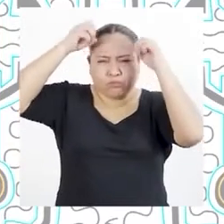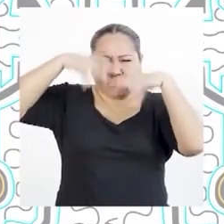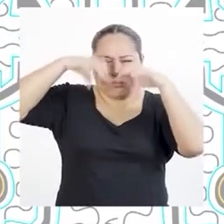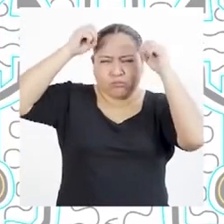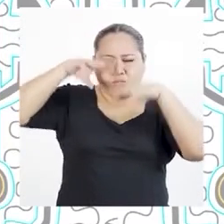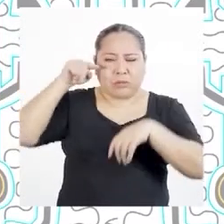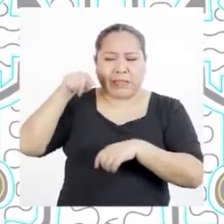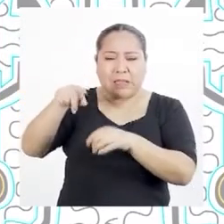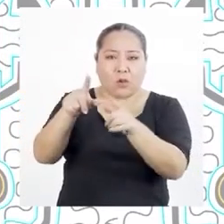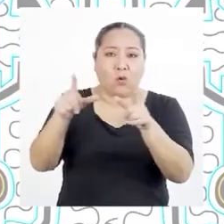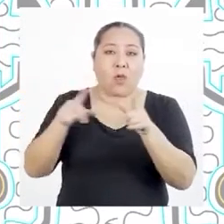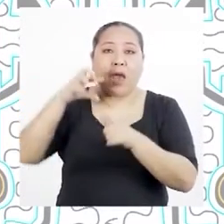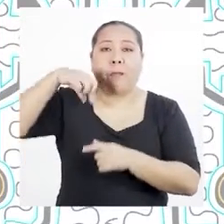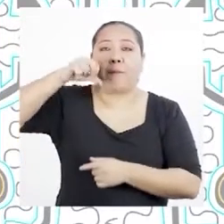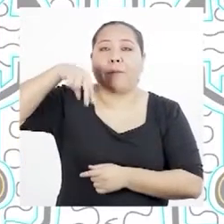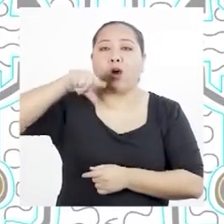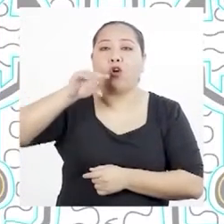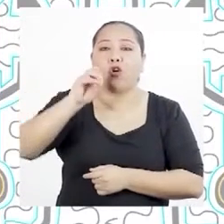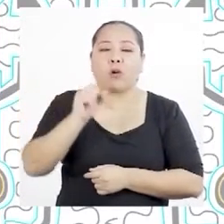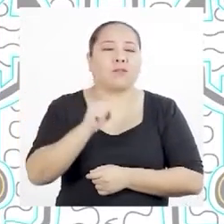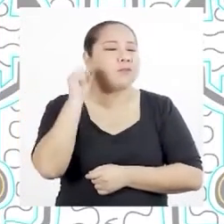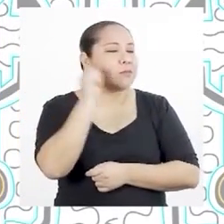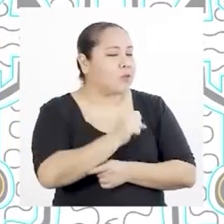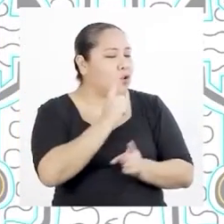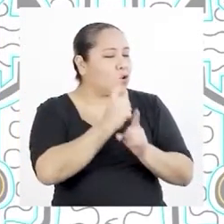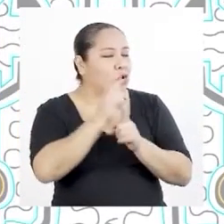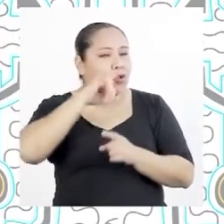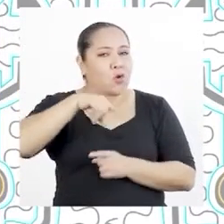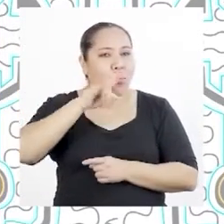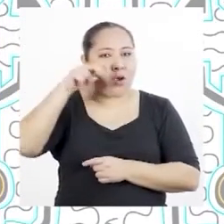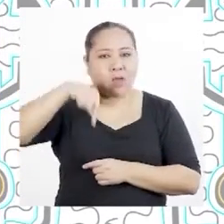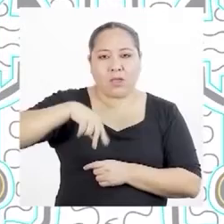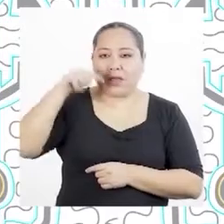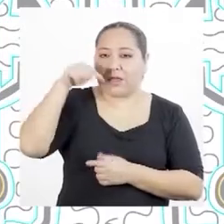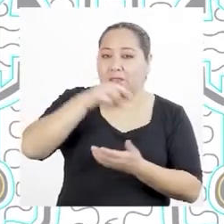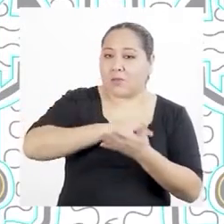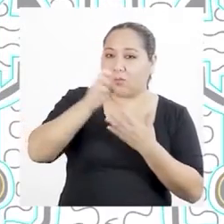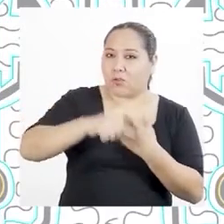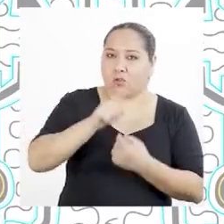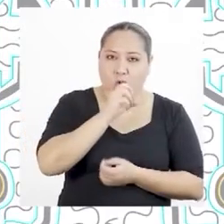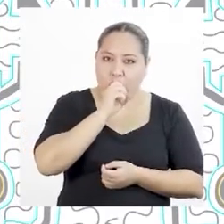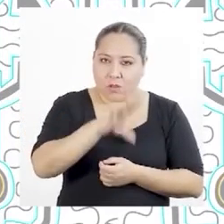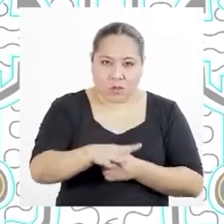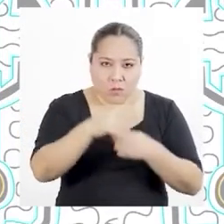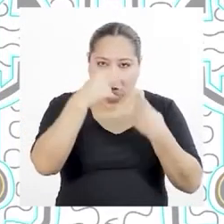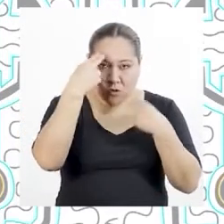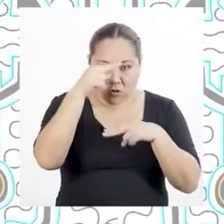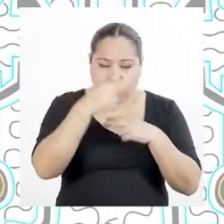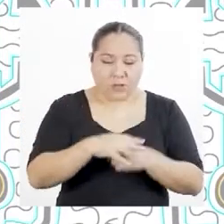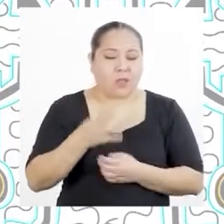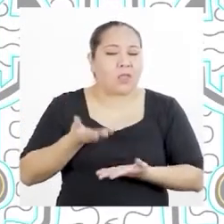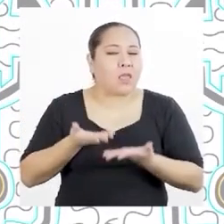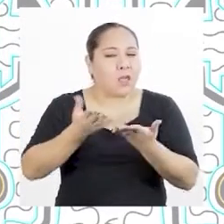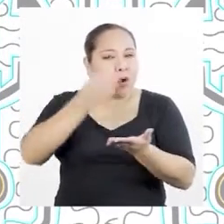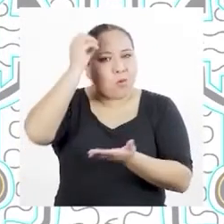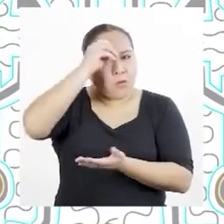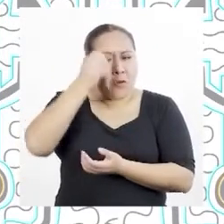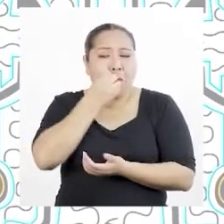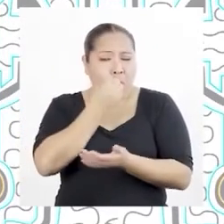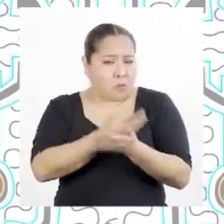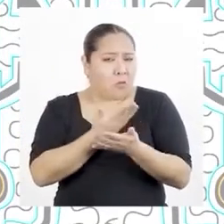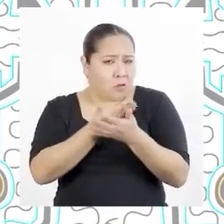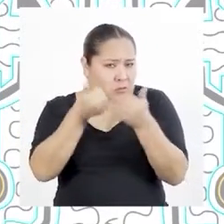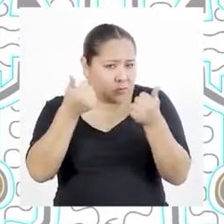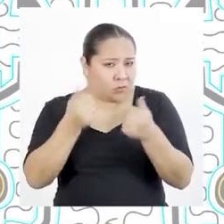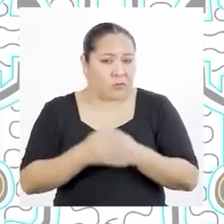torrenciales en Pangoa. Así es, Juan. En este programa no daremos hechos. Daremos nuestra opinión, que es muy buena, por